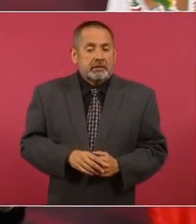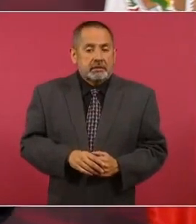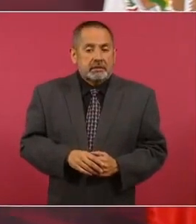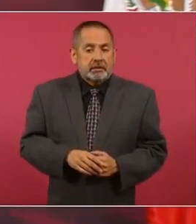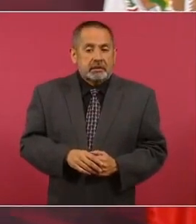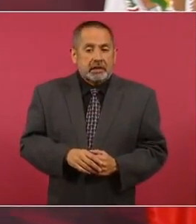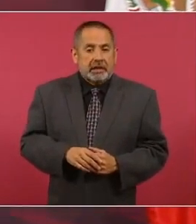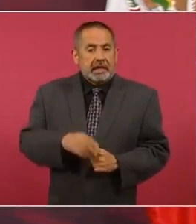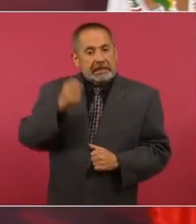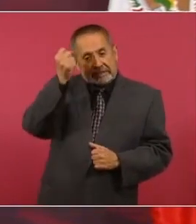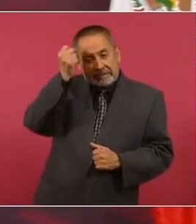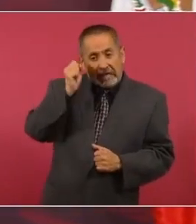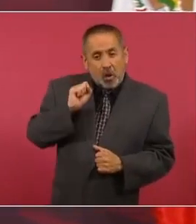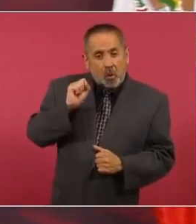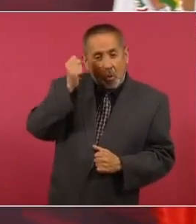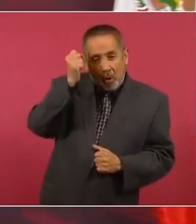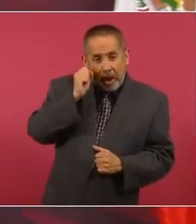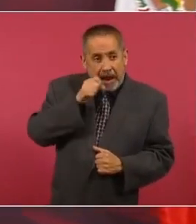en Sinaloa,